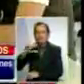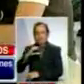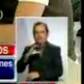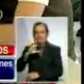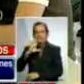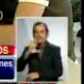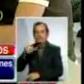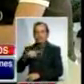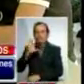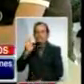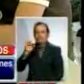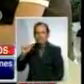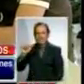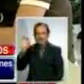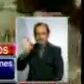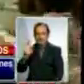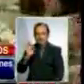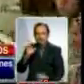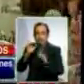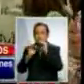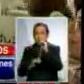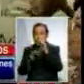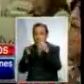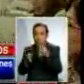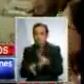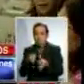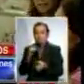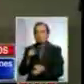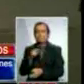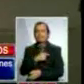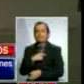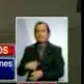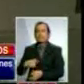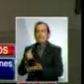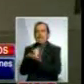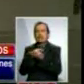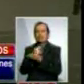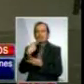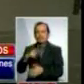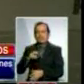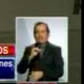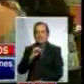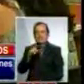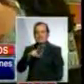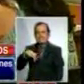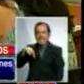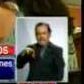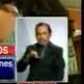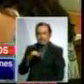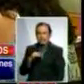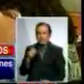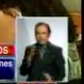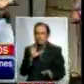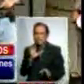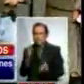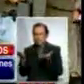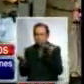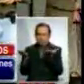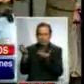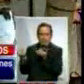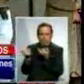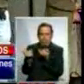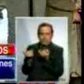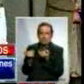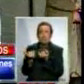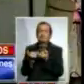5.56 pero el propio presidente la asociación de isapres dijo que este es un referente no vinculante para las isapres